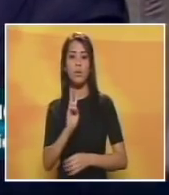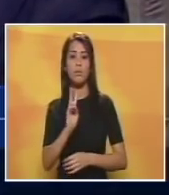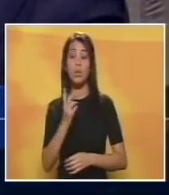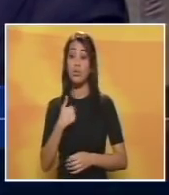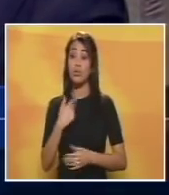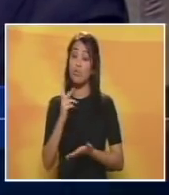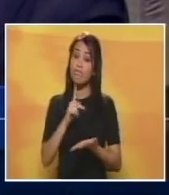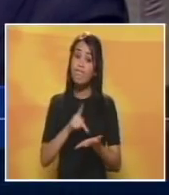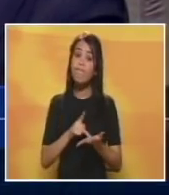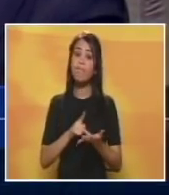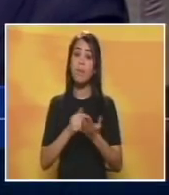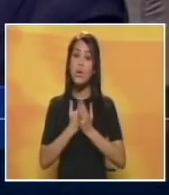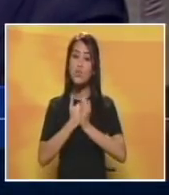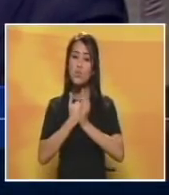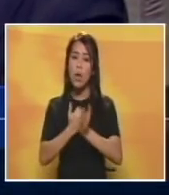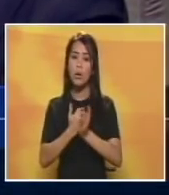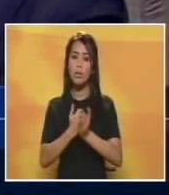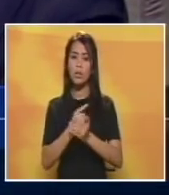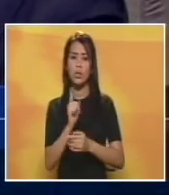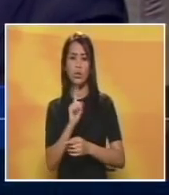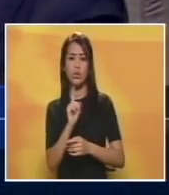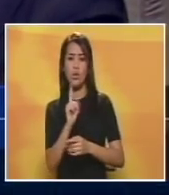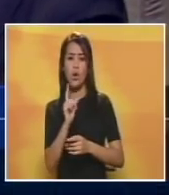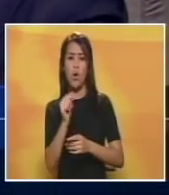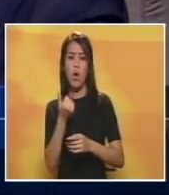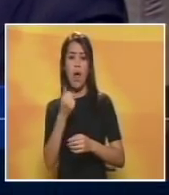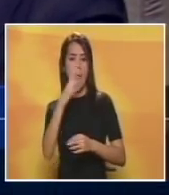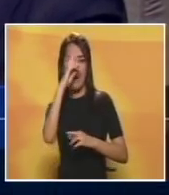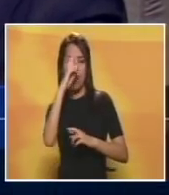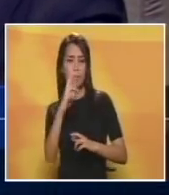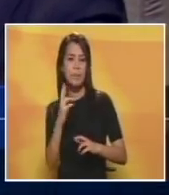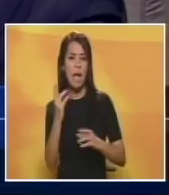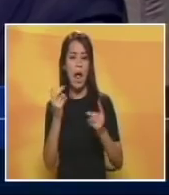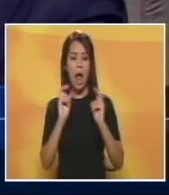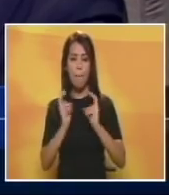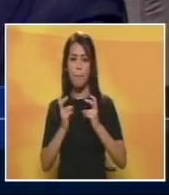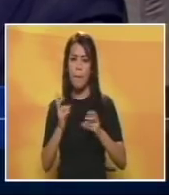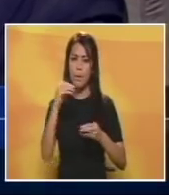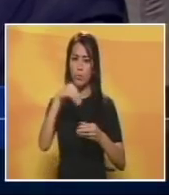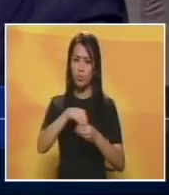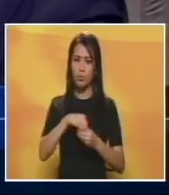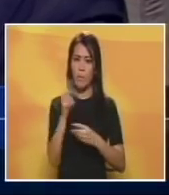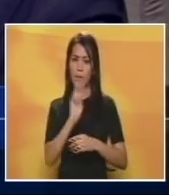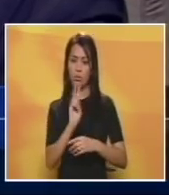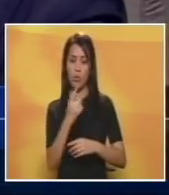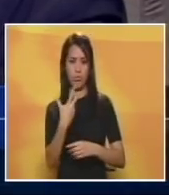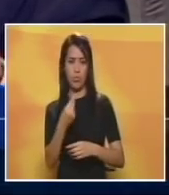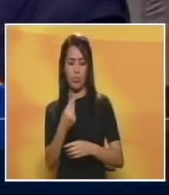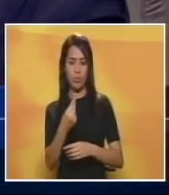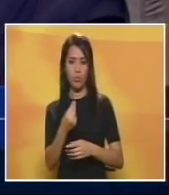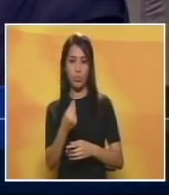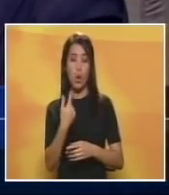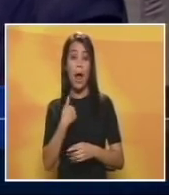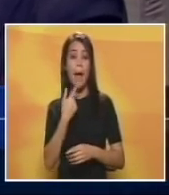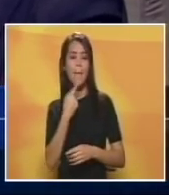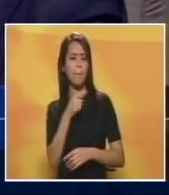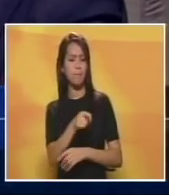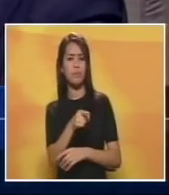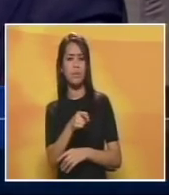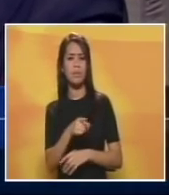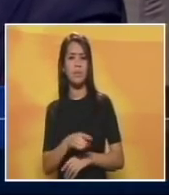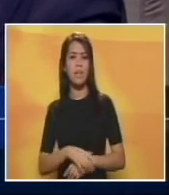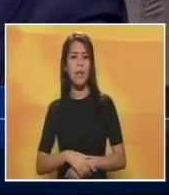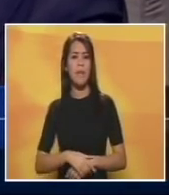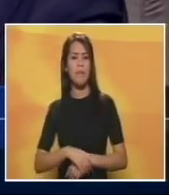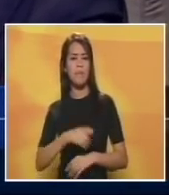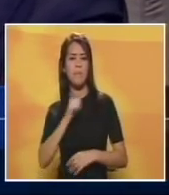ayudar, no vengo a hacer injerencia, no vengo a poner el dedo o a señalar los defectos de